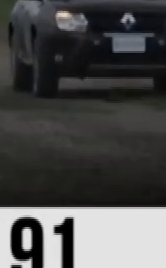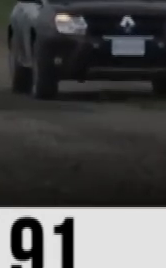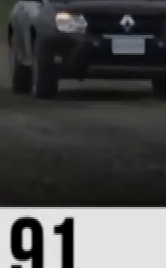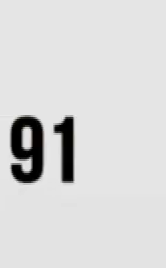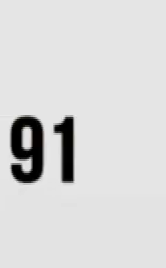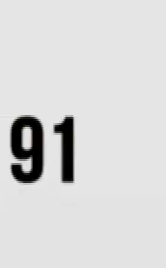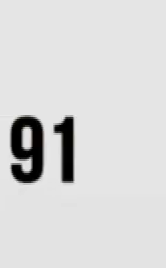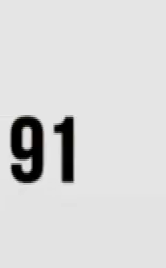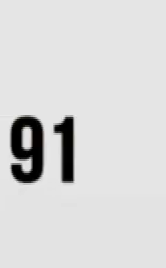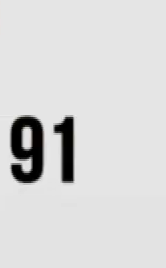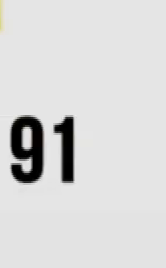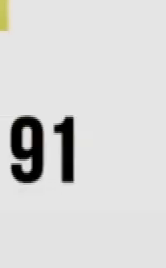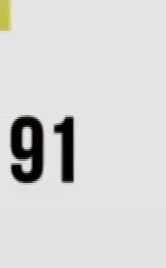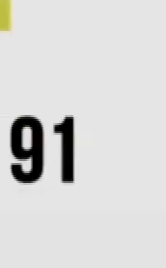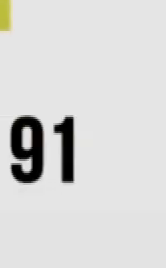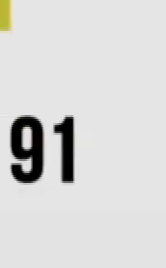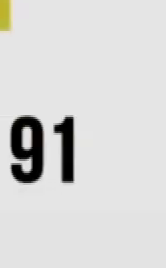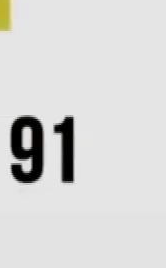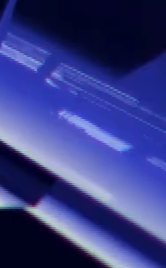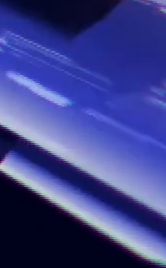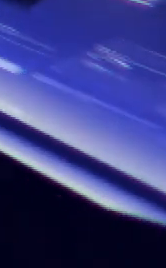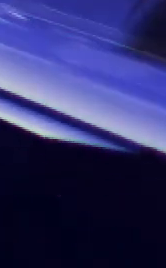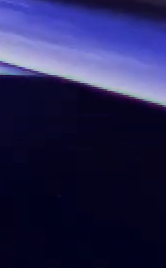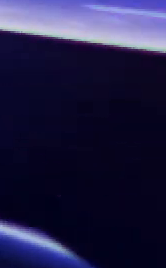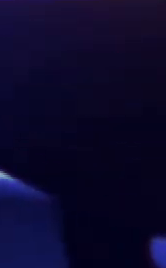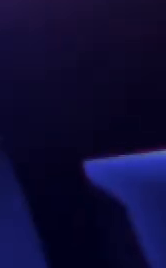en 2018.